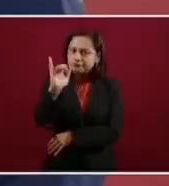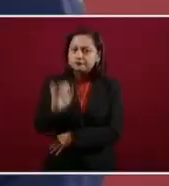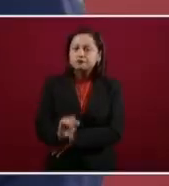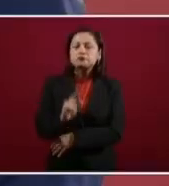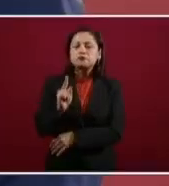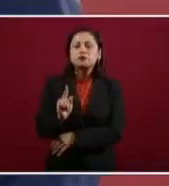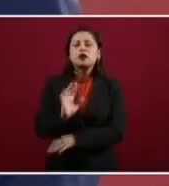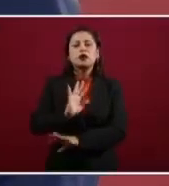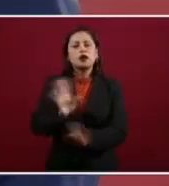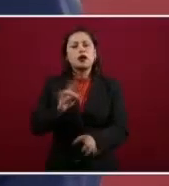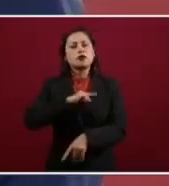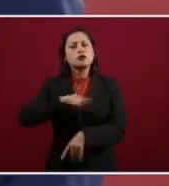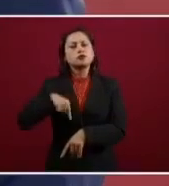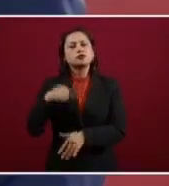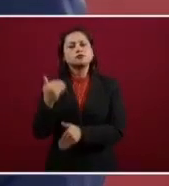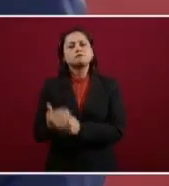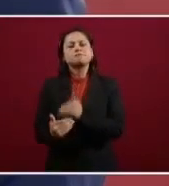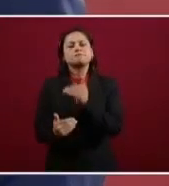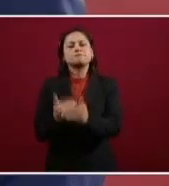vamos